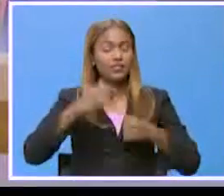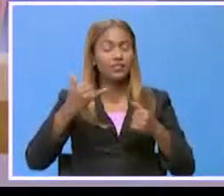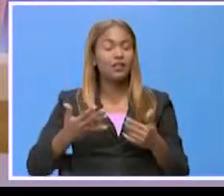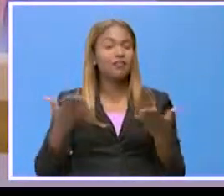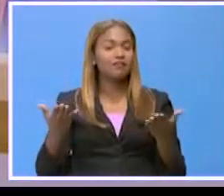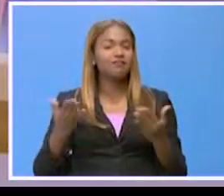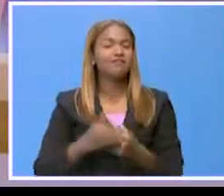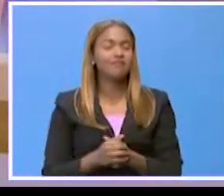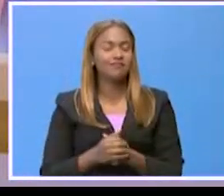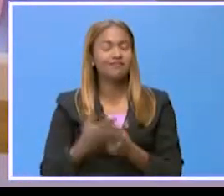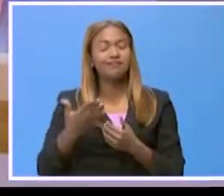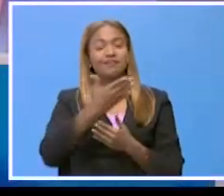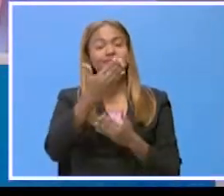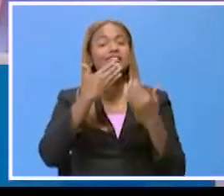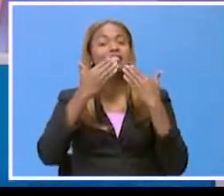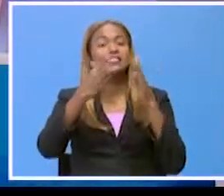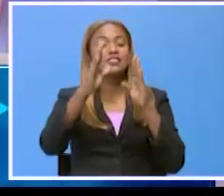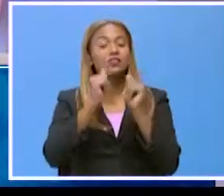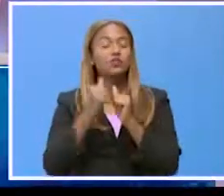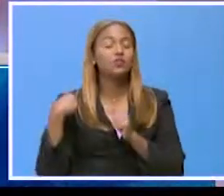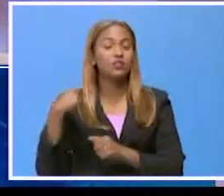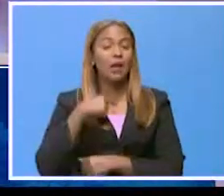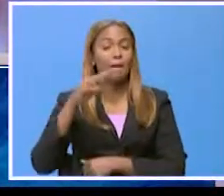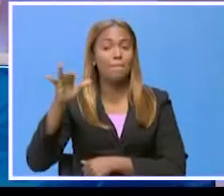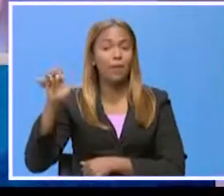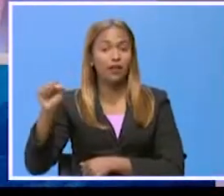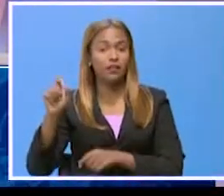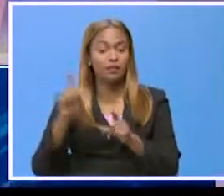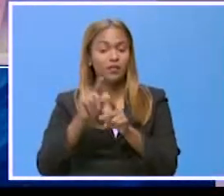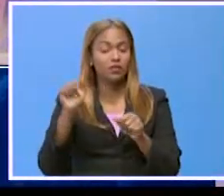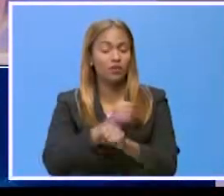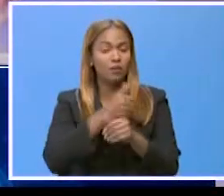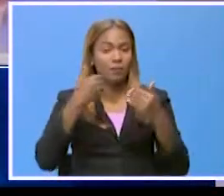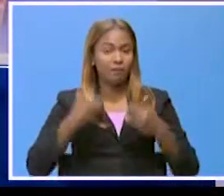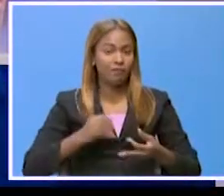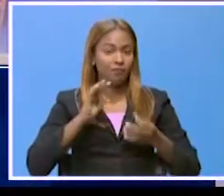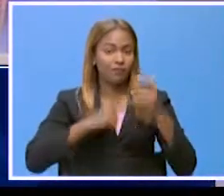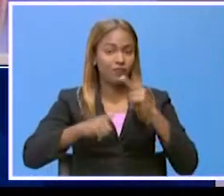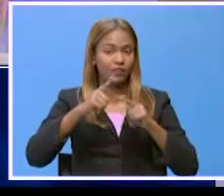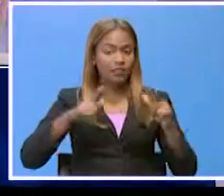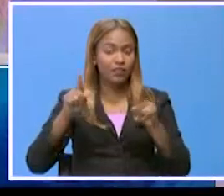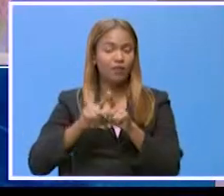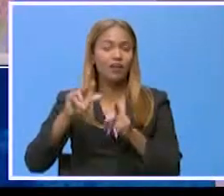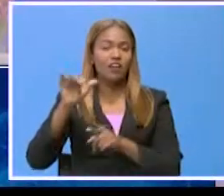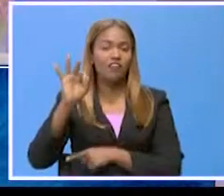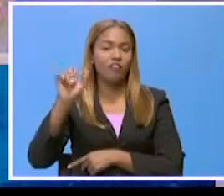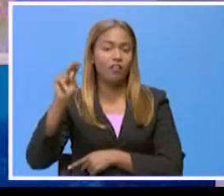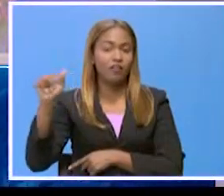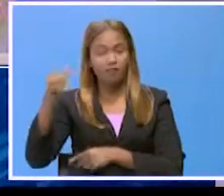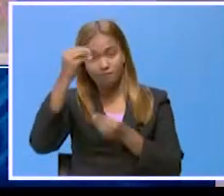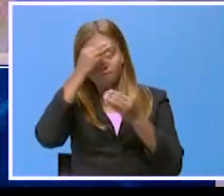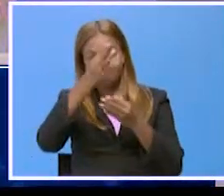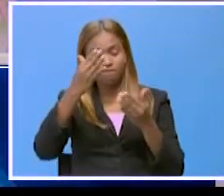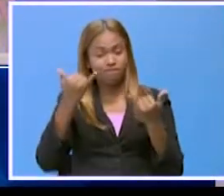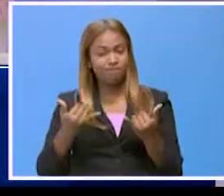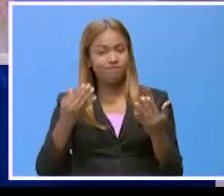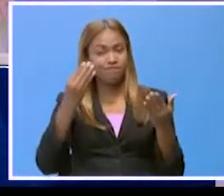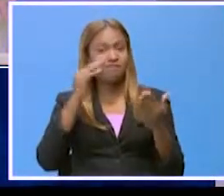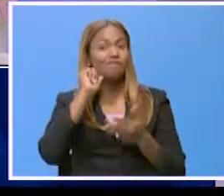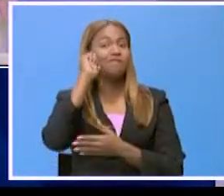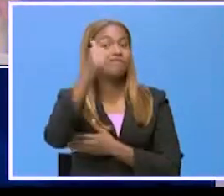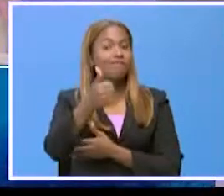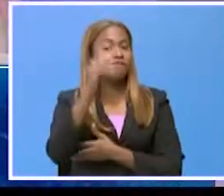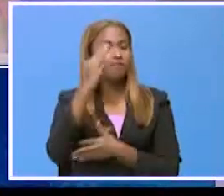así que señoras gracias por la sintonía marco en llevar suele moverse en lenguaje de señas y una servidores rafaelina aviso no les acompañaron